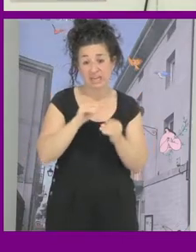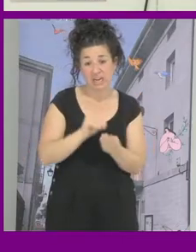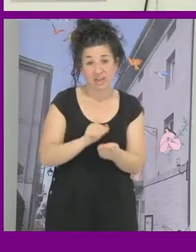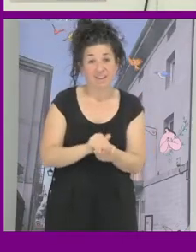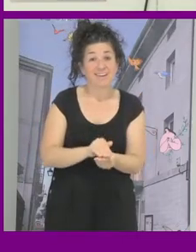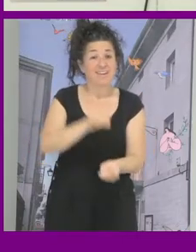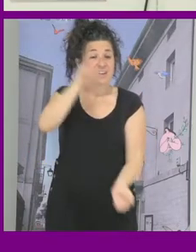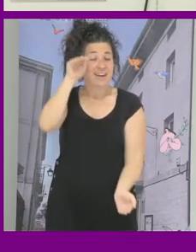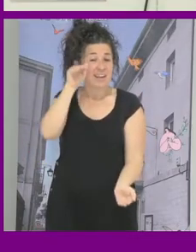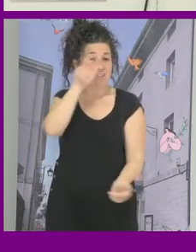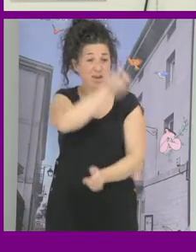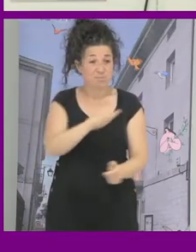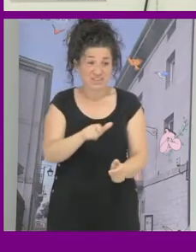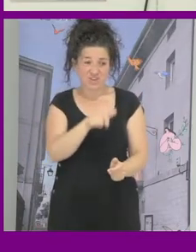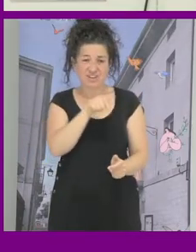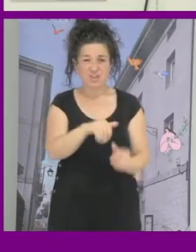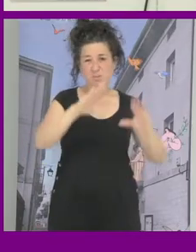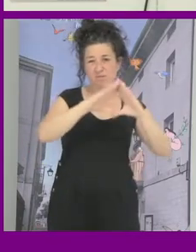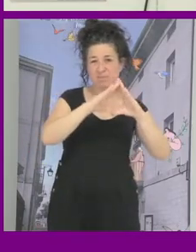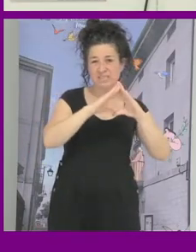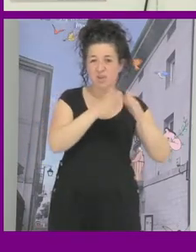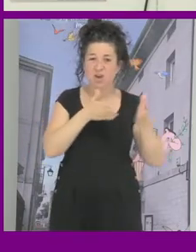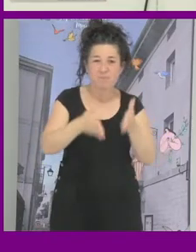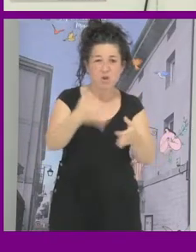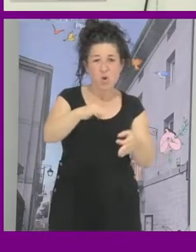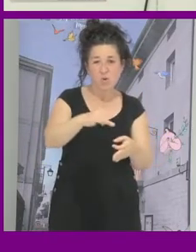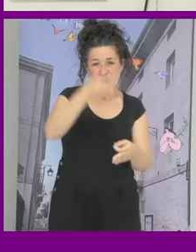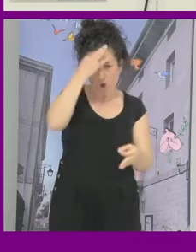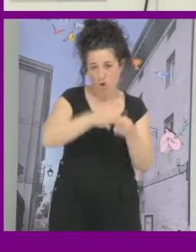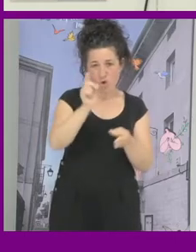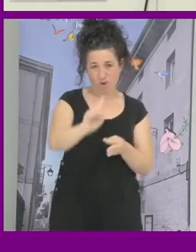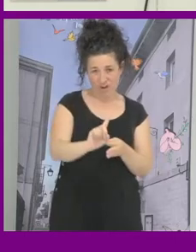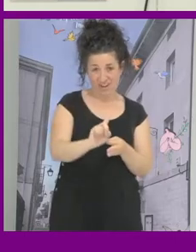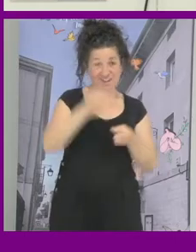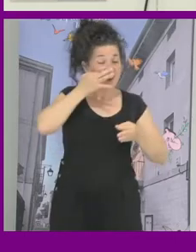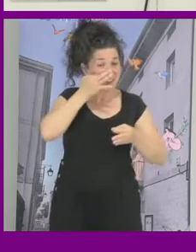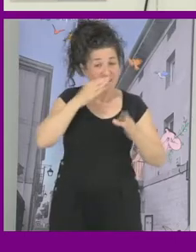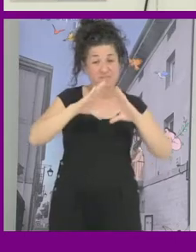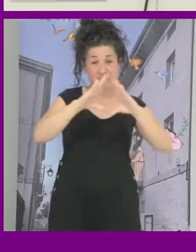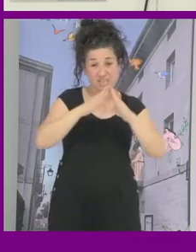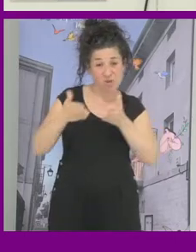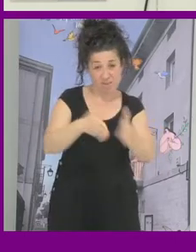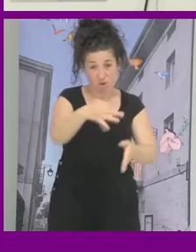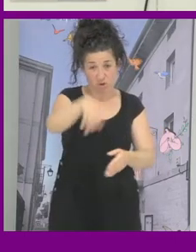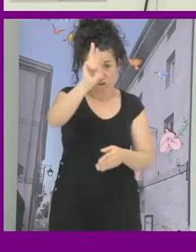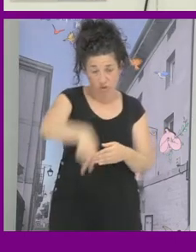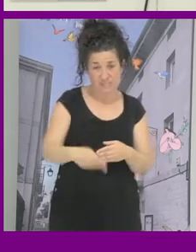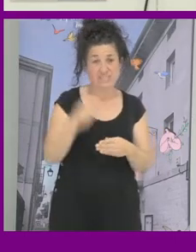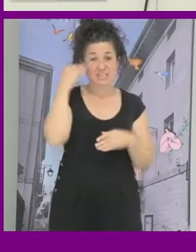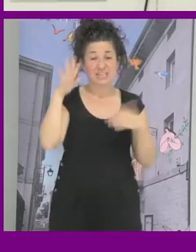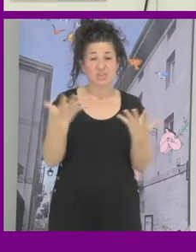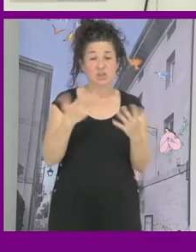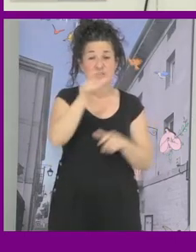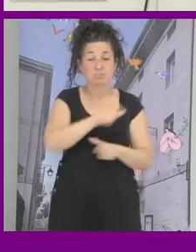sea el único camino para el cambio que claramente se necesita. Por eso yo creo que cuantos más espacios y lugares conquistemos